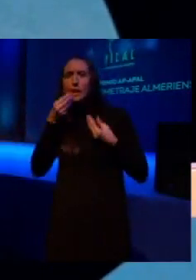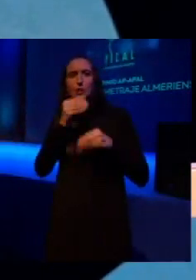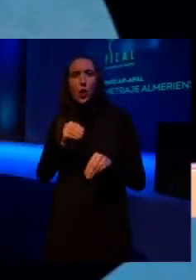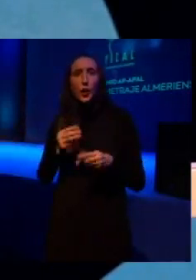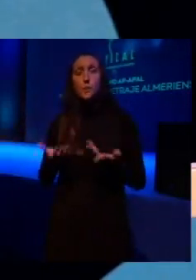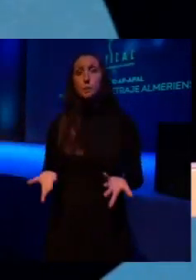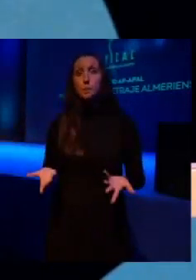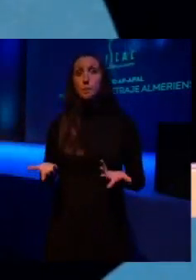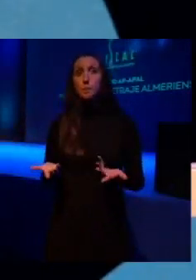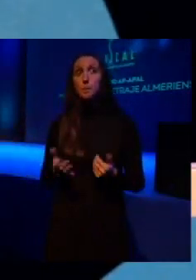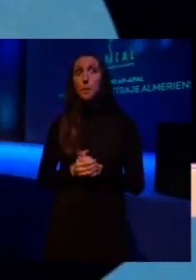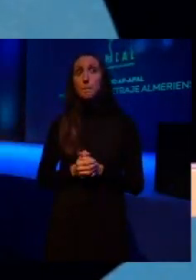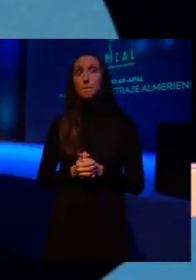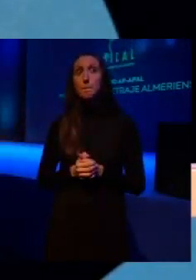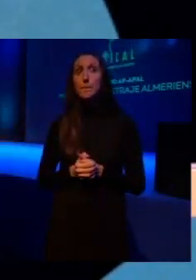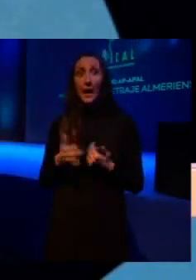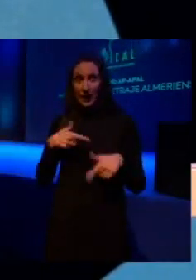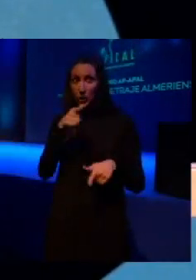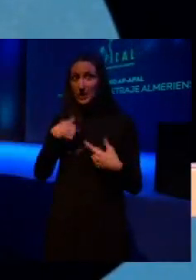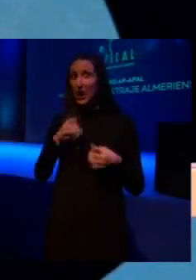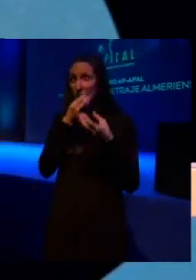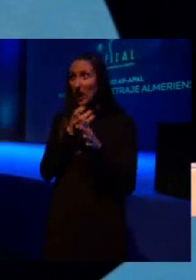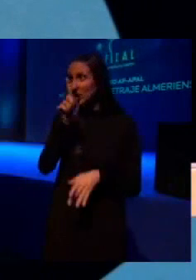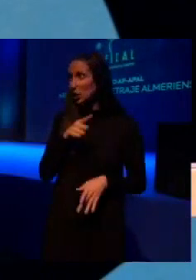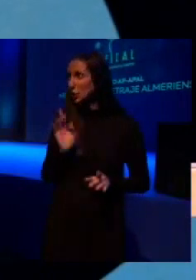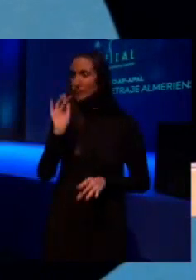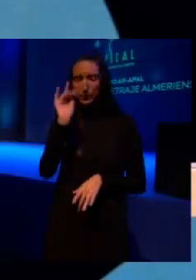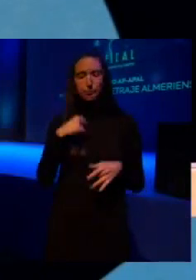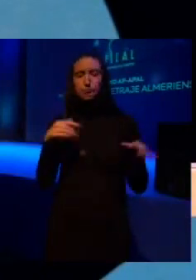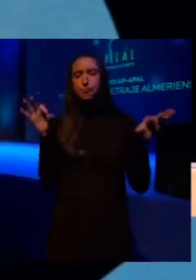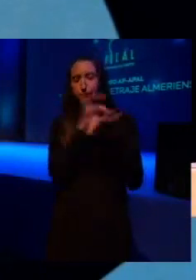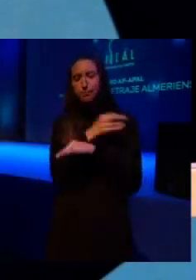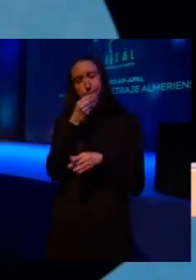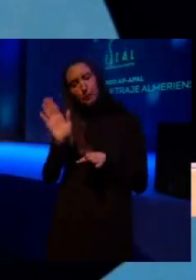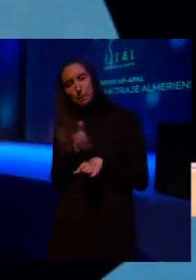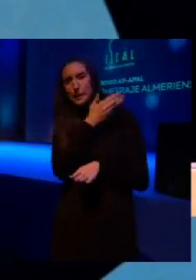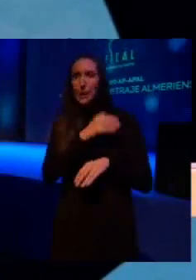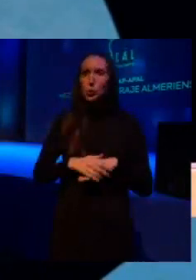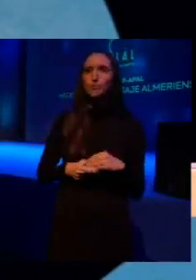historias. Esto ya lo he contado, ¿verdad? Sí. Pues voy a lo siguiente.